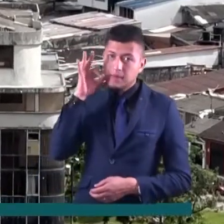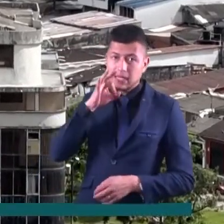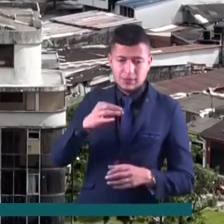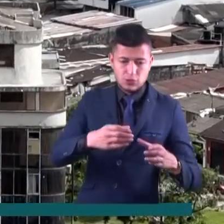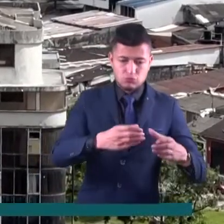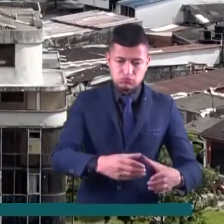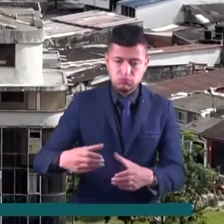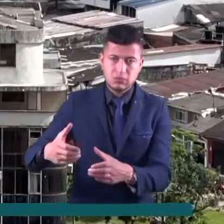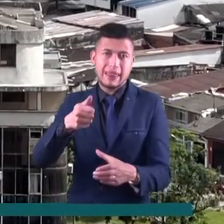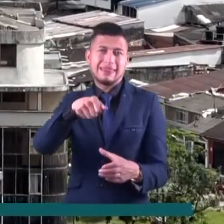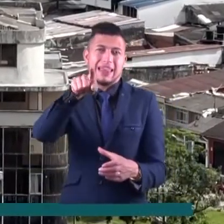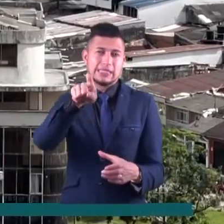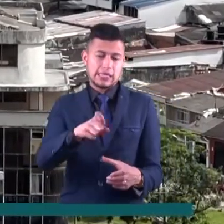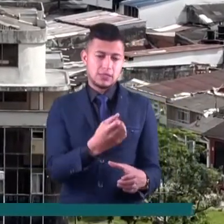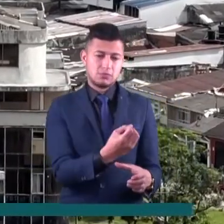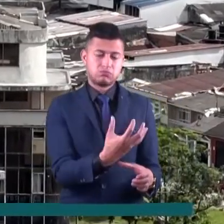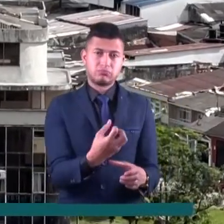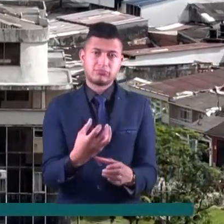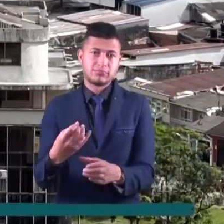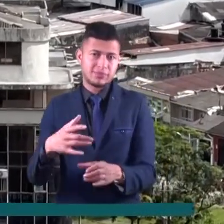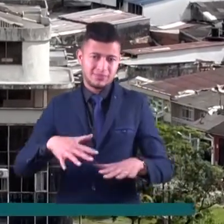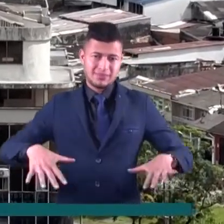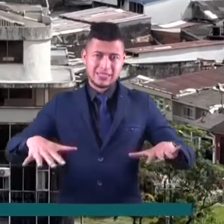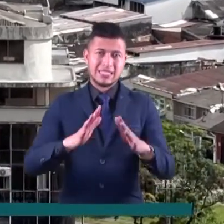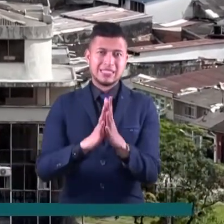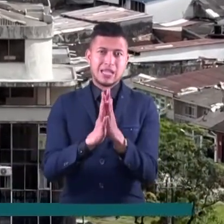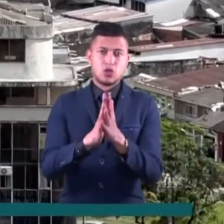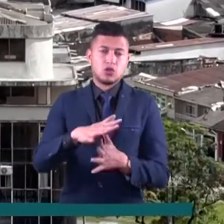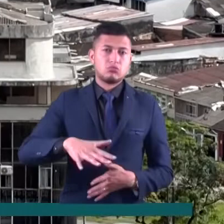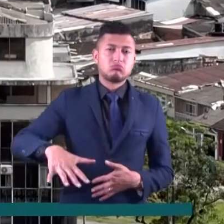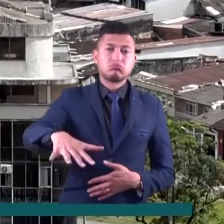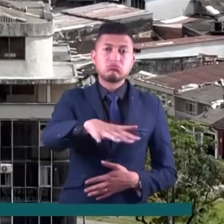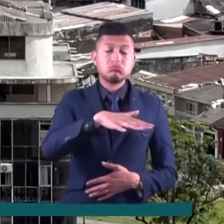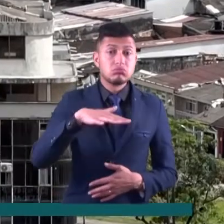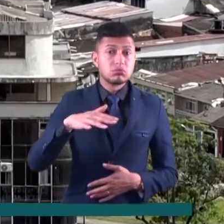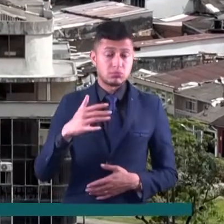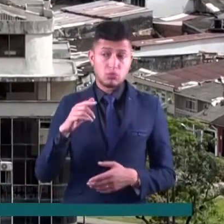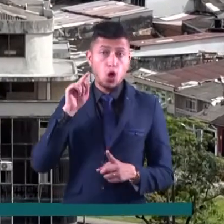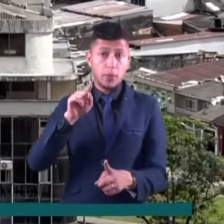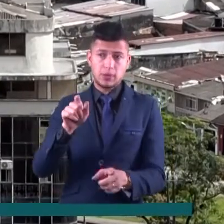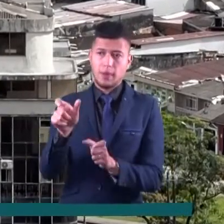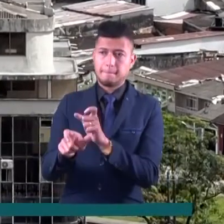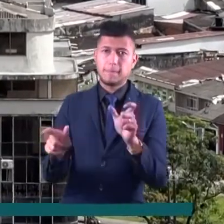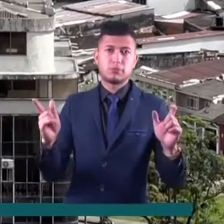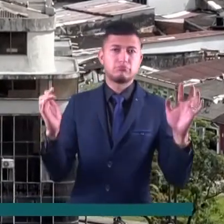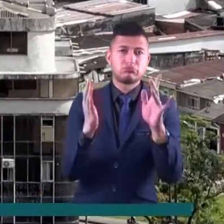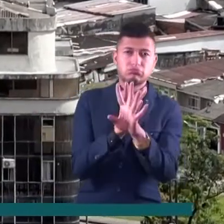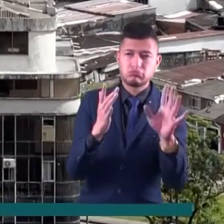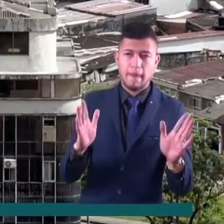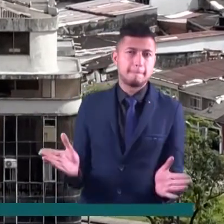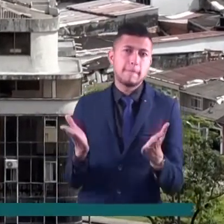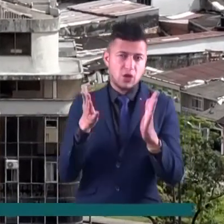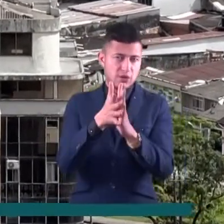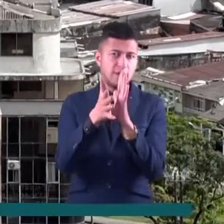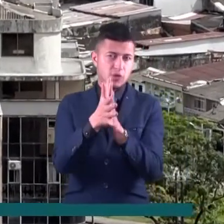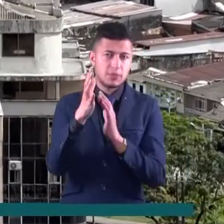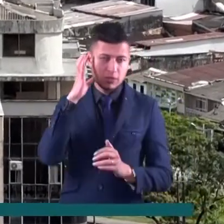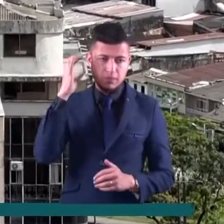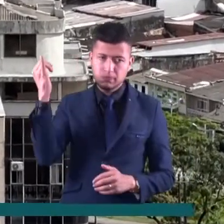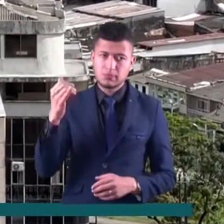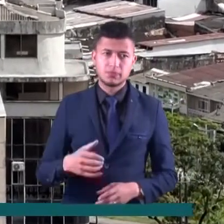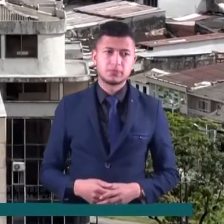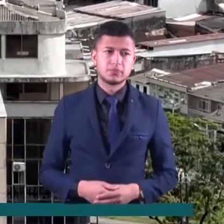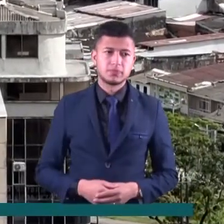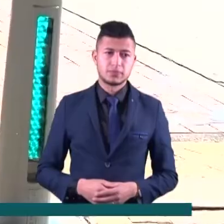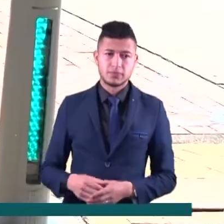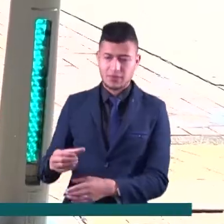En Villavicencio fueron instalados 16 bolardos luminosos en zona céntrica de la ciudad. Esto con el fin de mejorar la movilidad de los transeúntes. Los detalles en